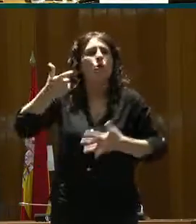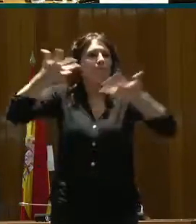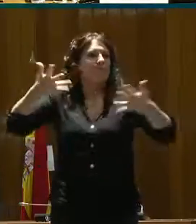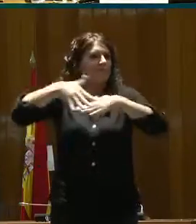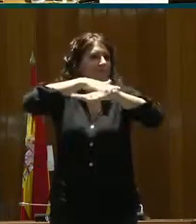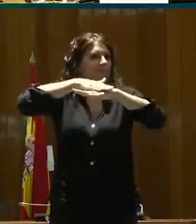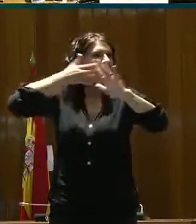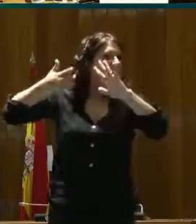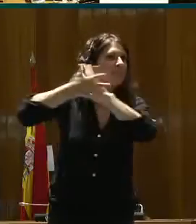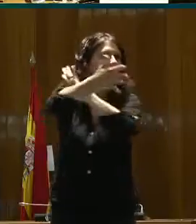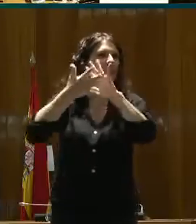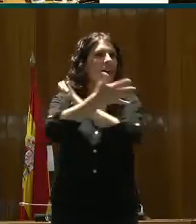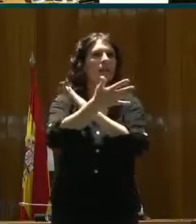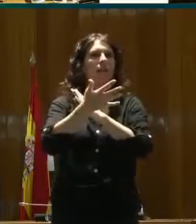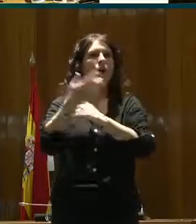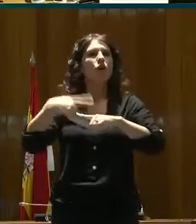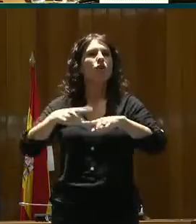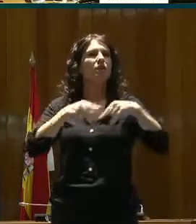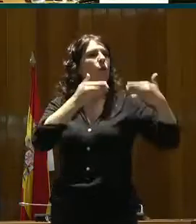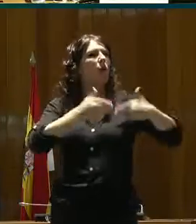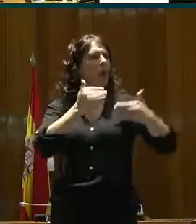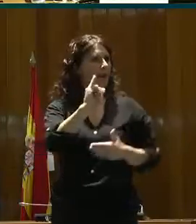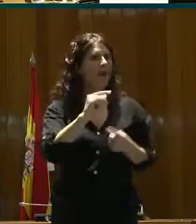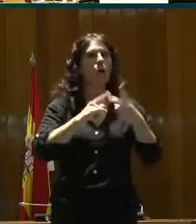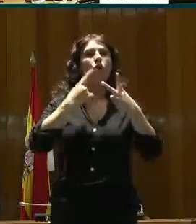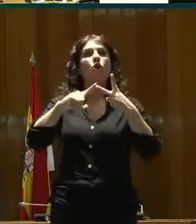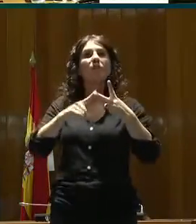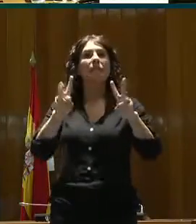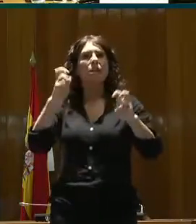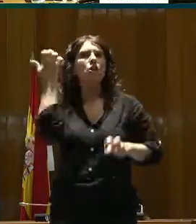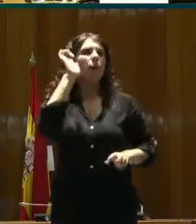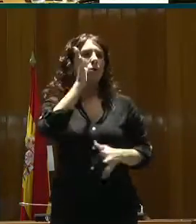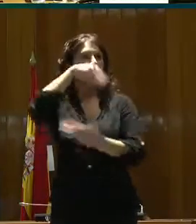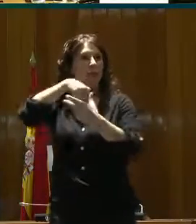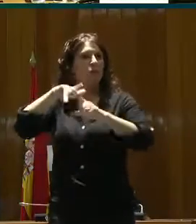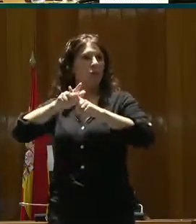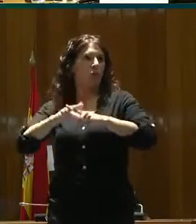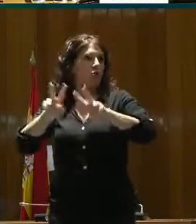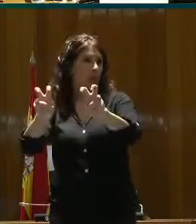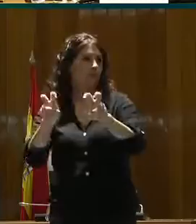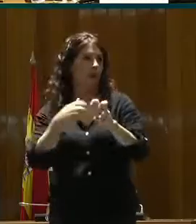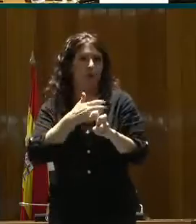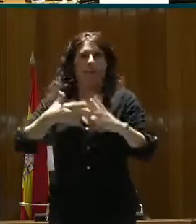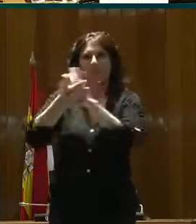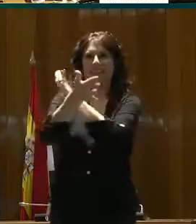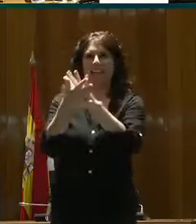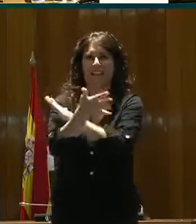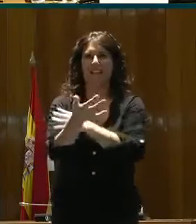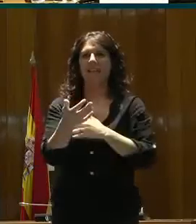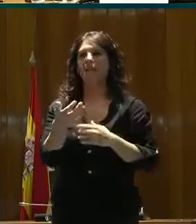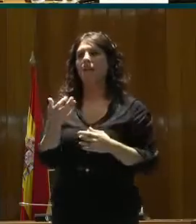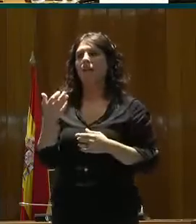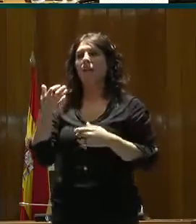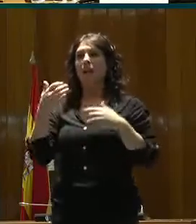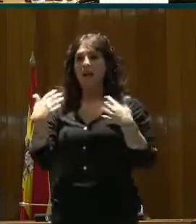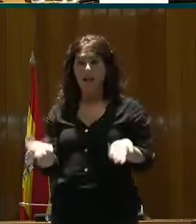qué aspectos innovadores y qué aspectos interesantes ofrece esta nueva herramienta. Dicho sea de paso, es una herramienta